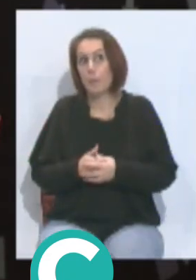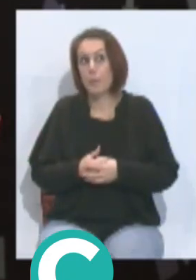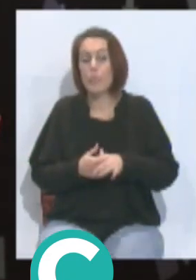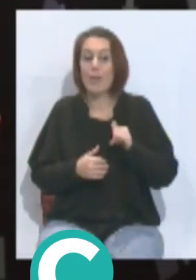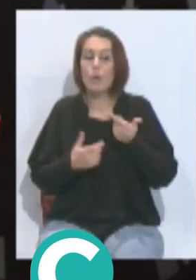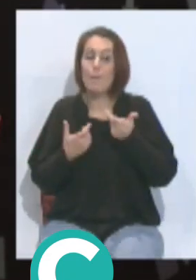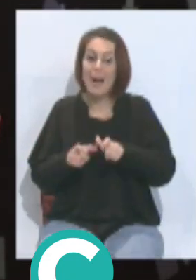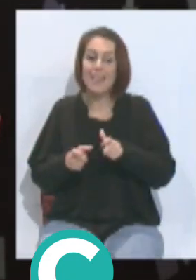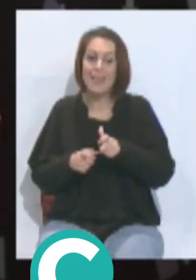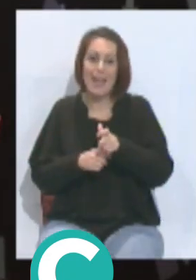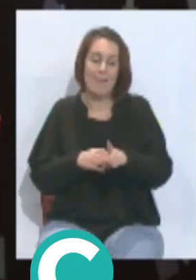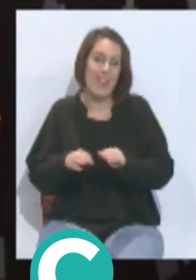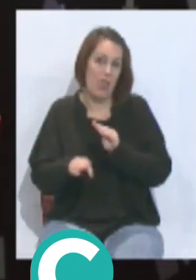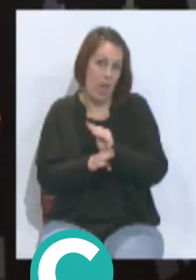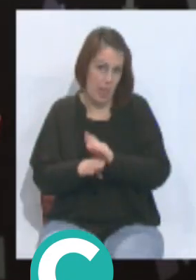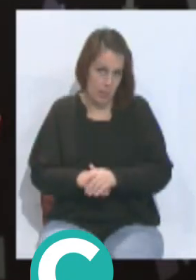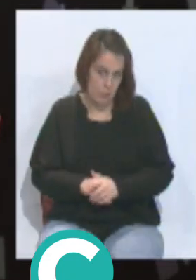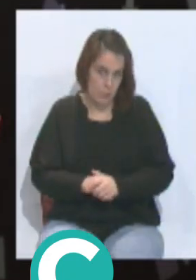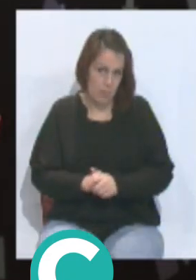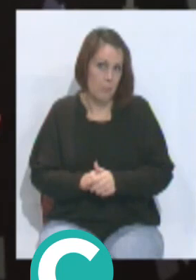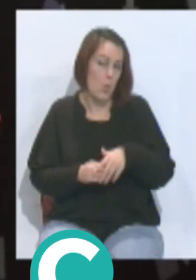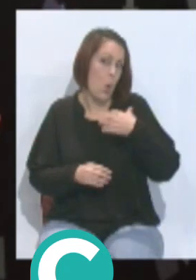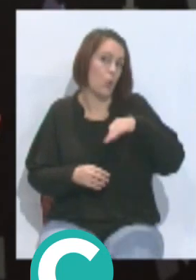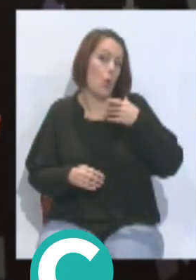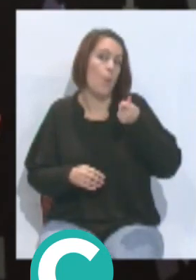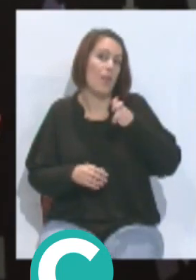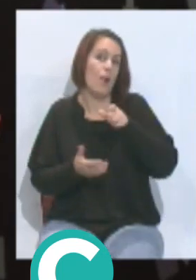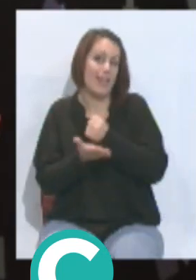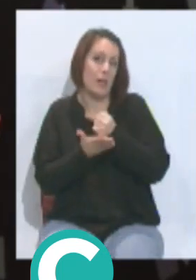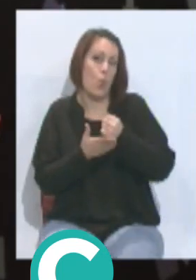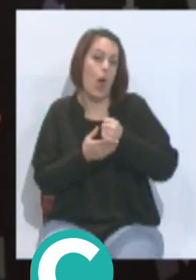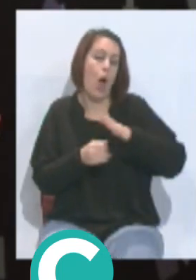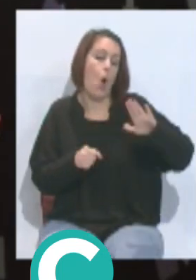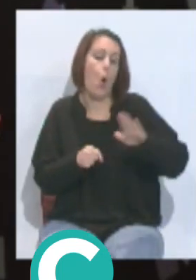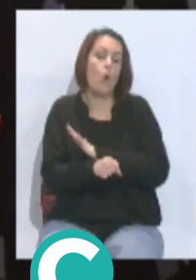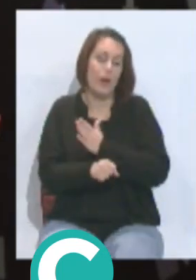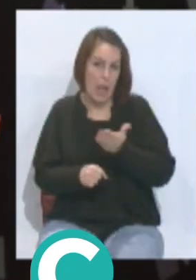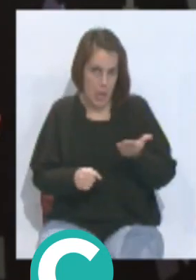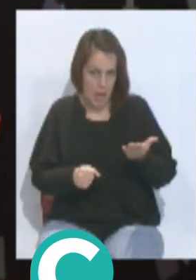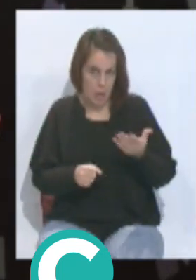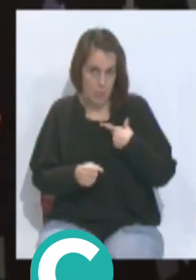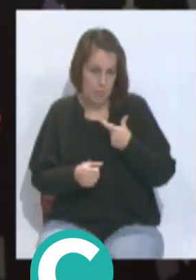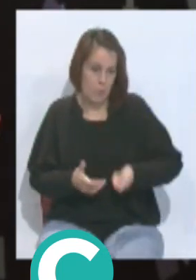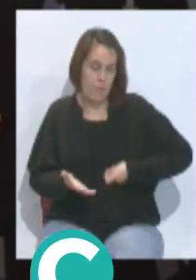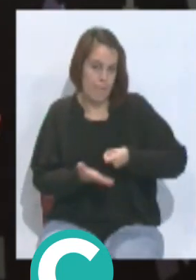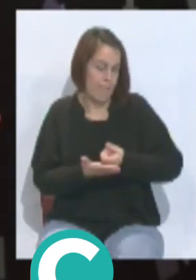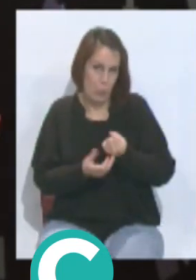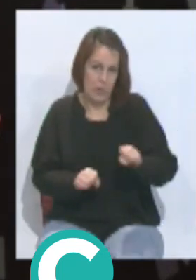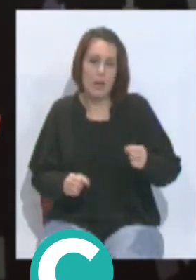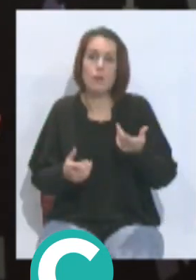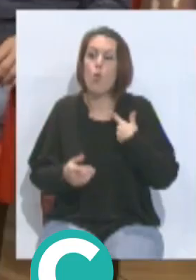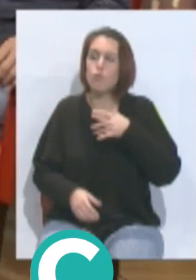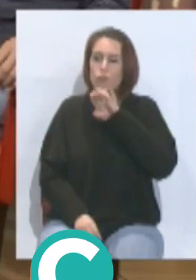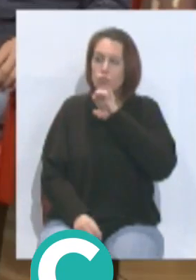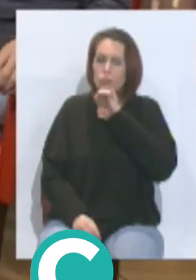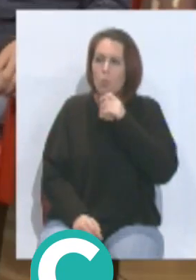hay una parte que está financiada, ¿no?, que no solo con el precio de la matrícula se cubre. Se cubre el coste, ¿no? Estaba